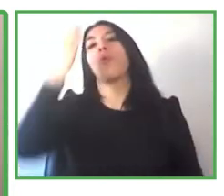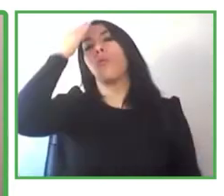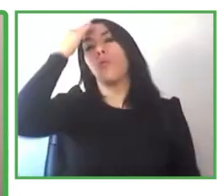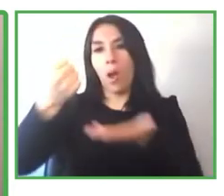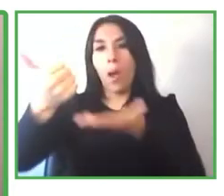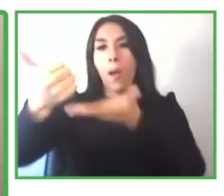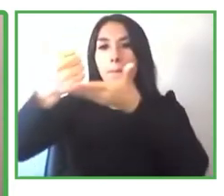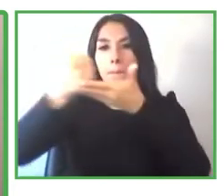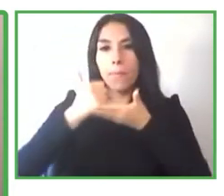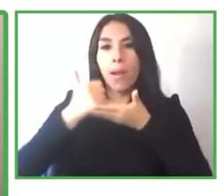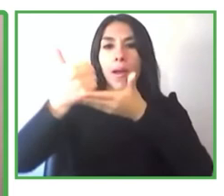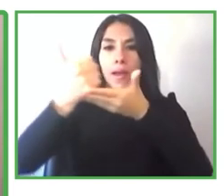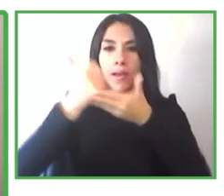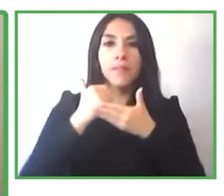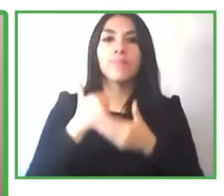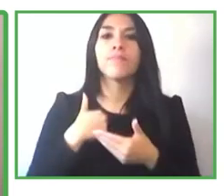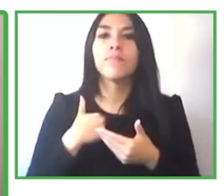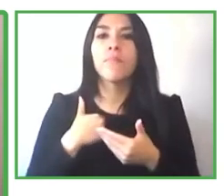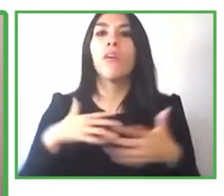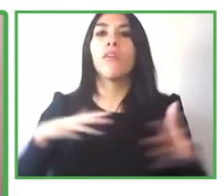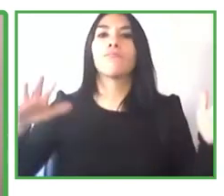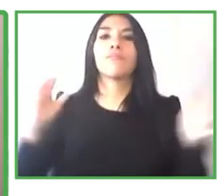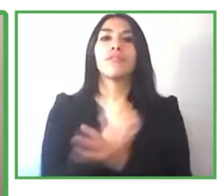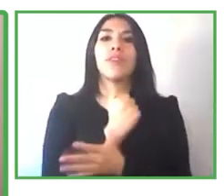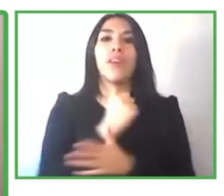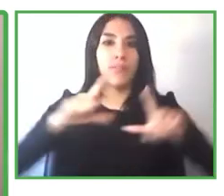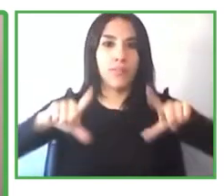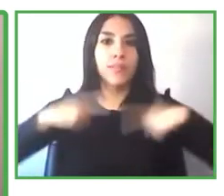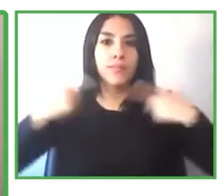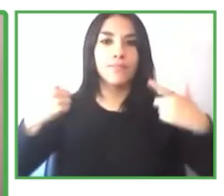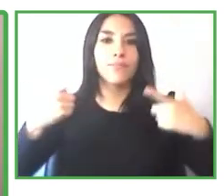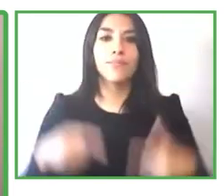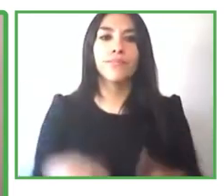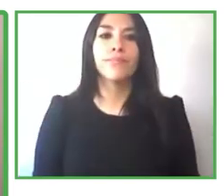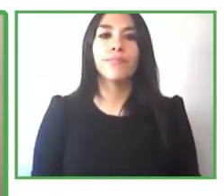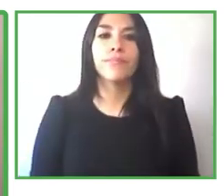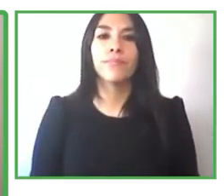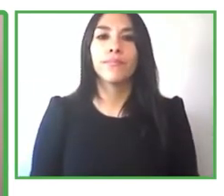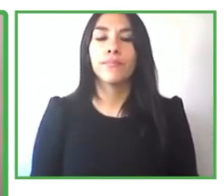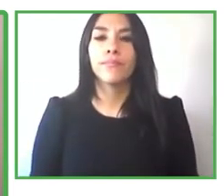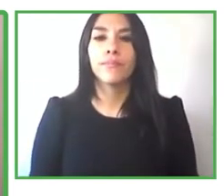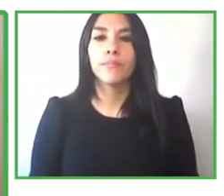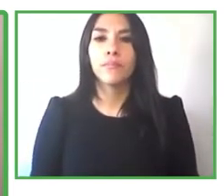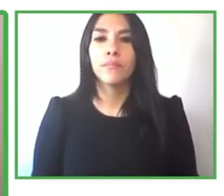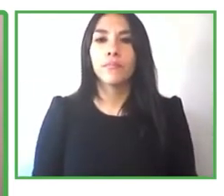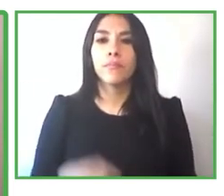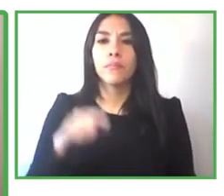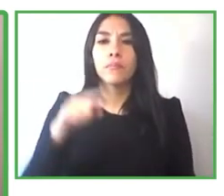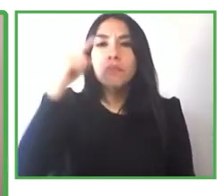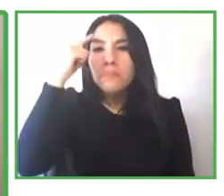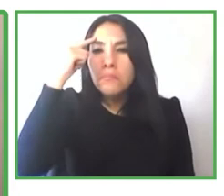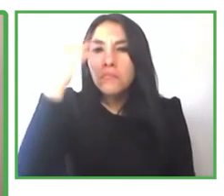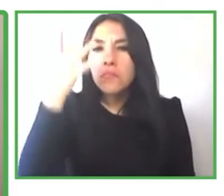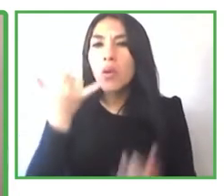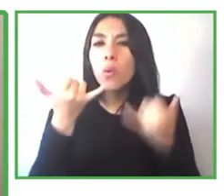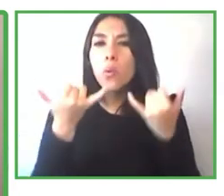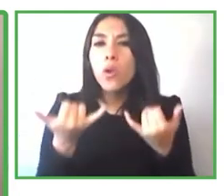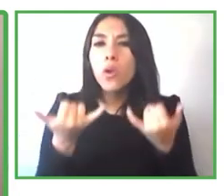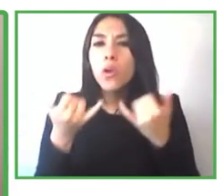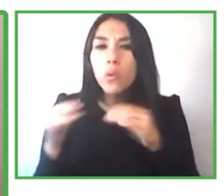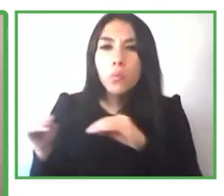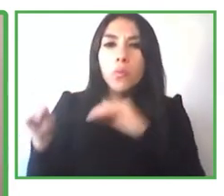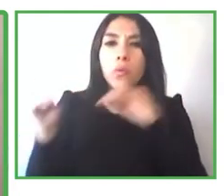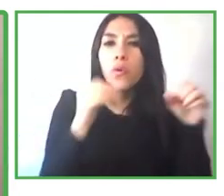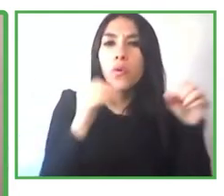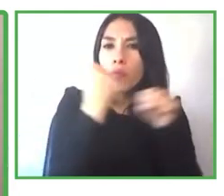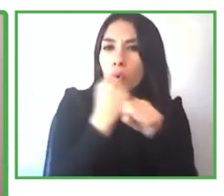Steven, y si pasamos un poco a la parte de tu trabajo y del intercambio que has hecho con EY, quizá nos podrías contar un poco acerca